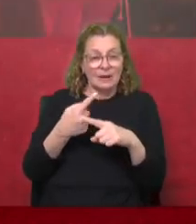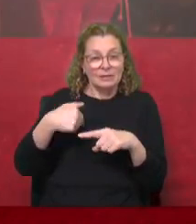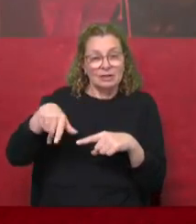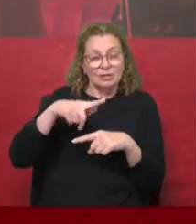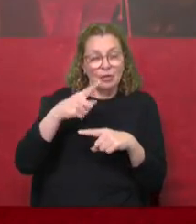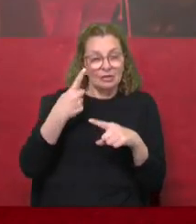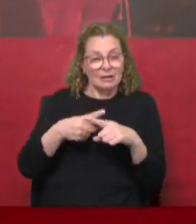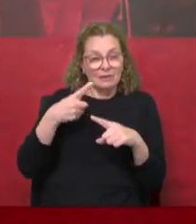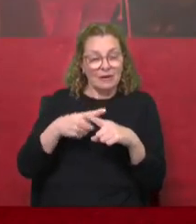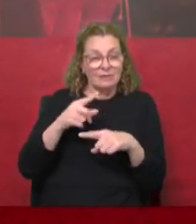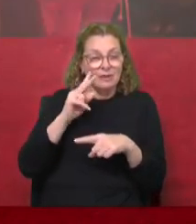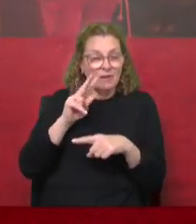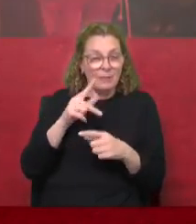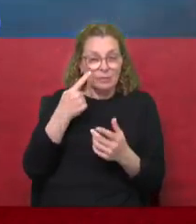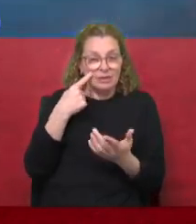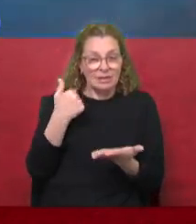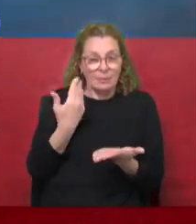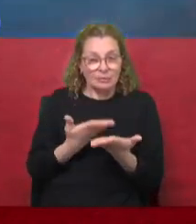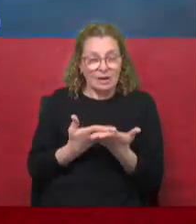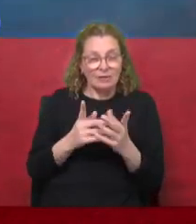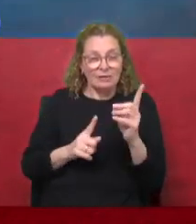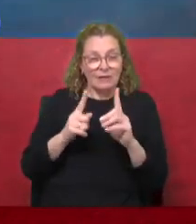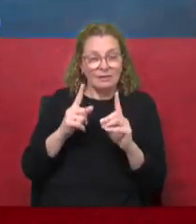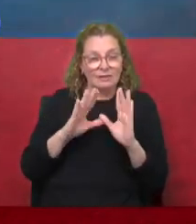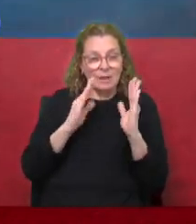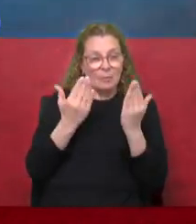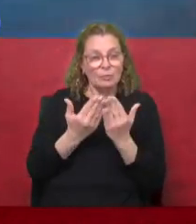y demostrar lo que a veces el mundo no nos deja hacer.